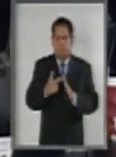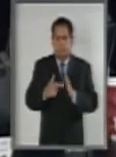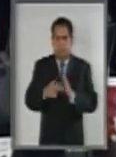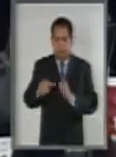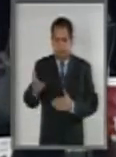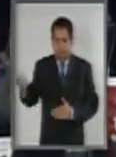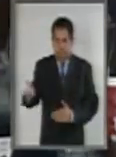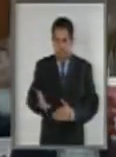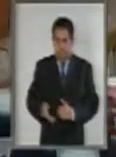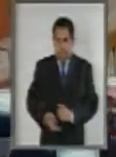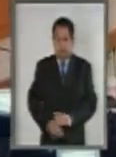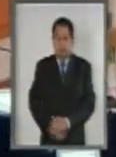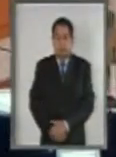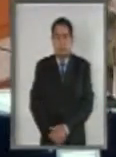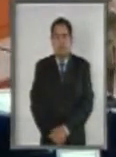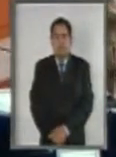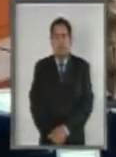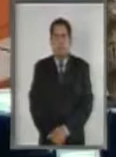reglamento.